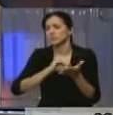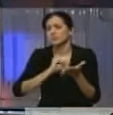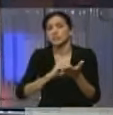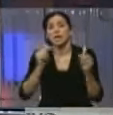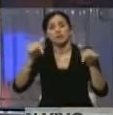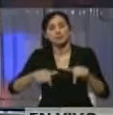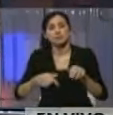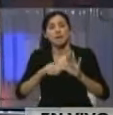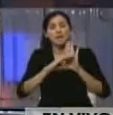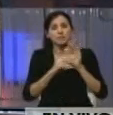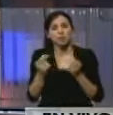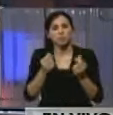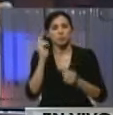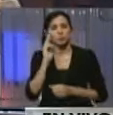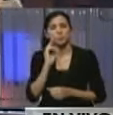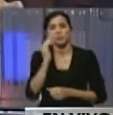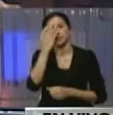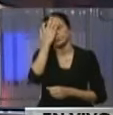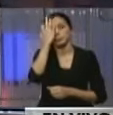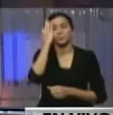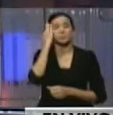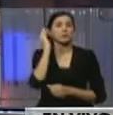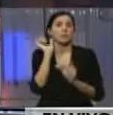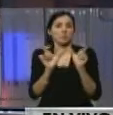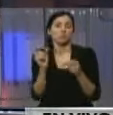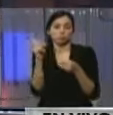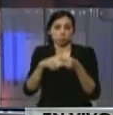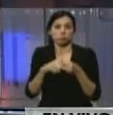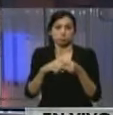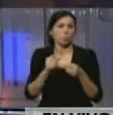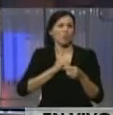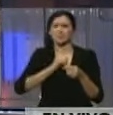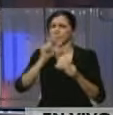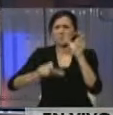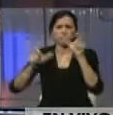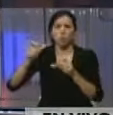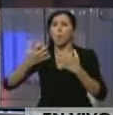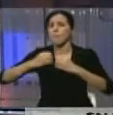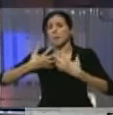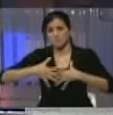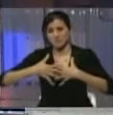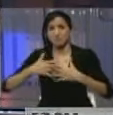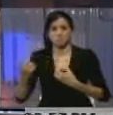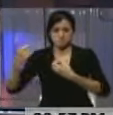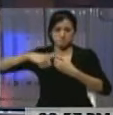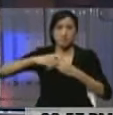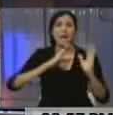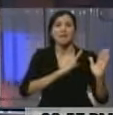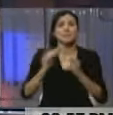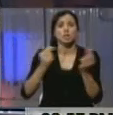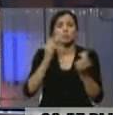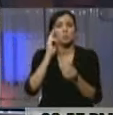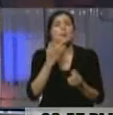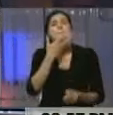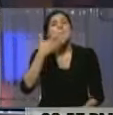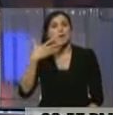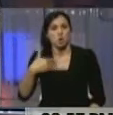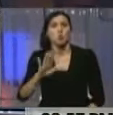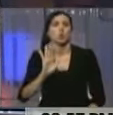agenda económica bolivariana, y todo el que esté incorporado a la agenda económica bolivariana, le va bien, le va mejor. Así